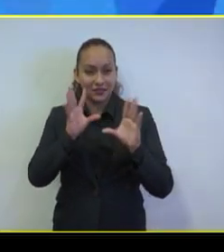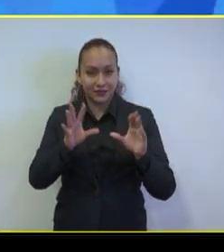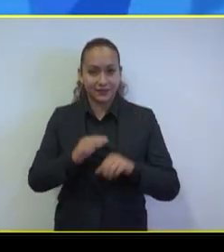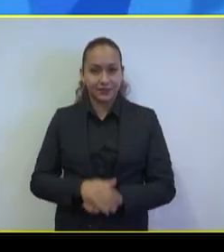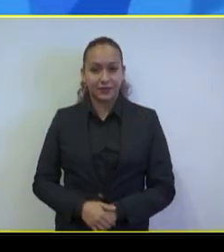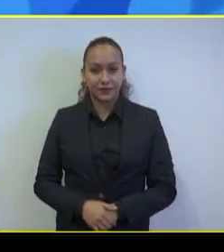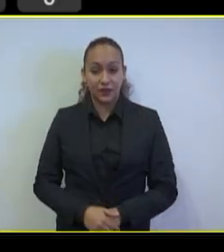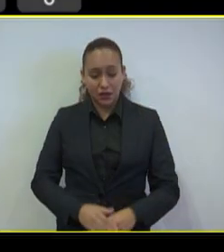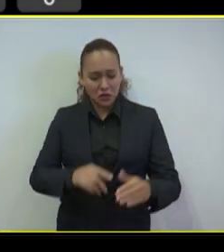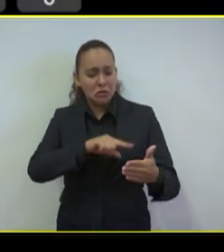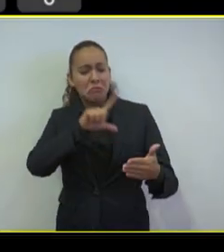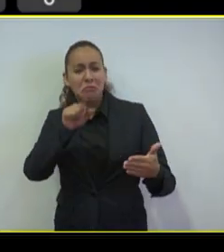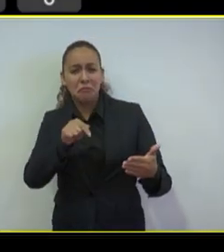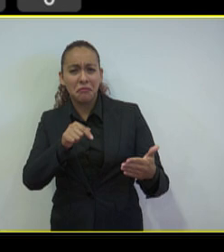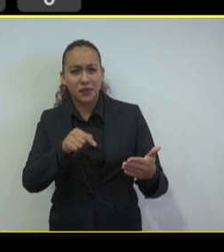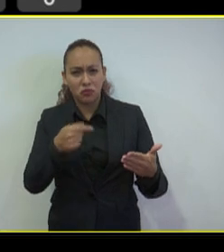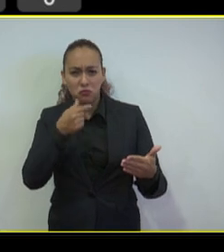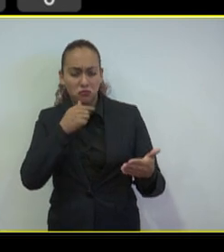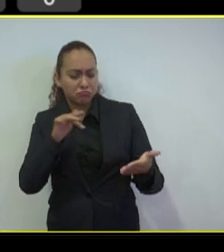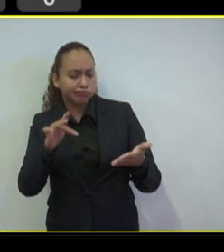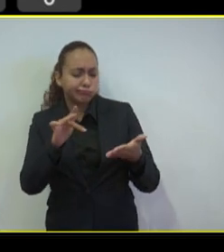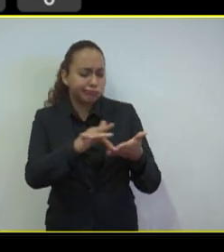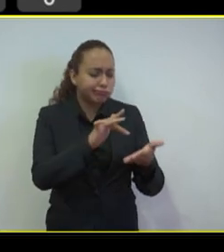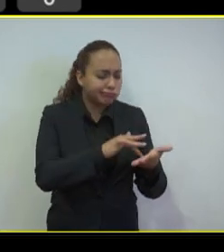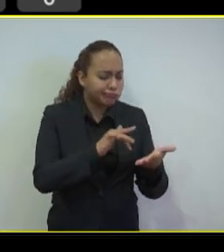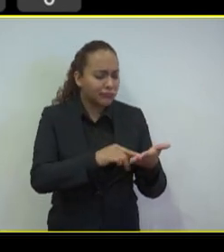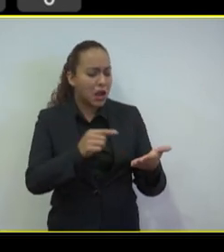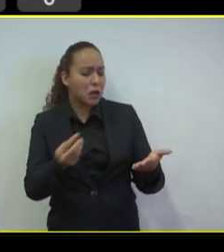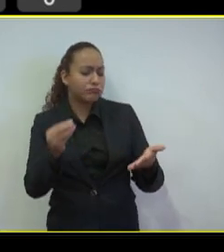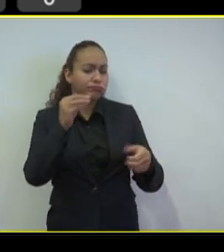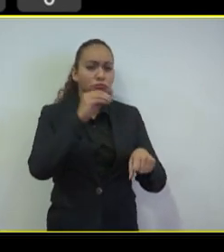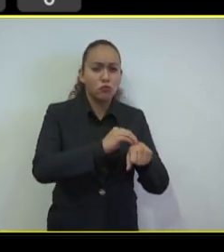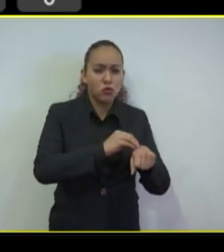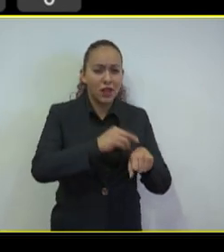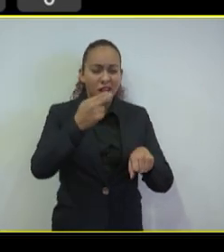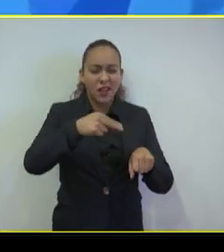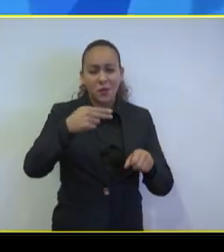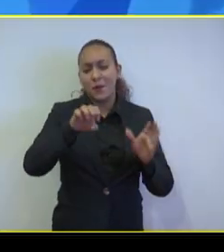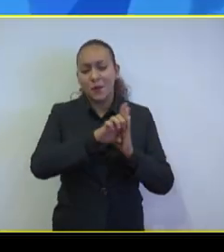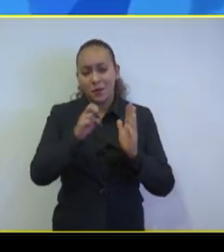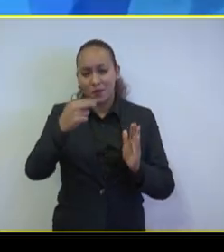Siguiendo, el usuario podrá seleccionar su personaje y asignarle un nombre, en este caso será Hugo.